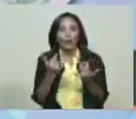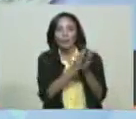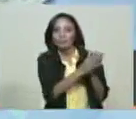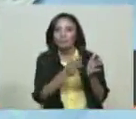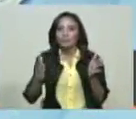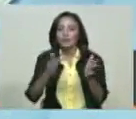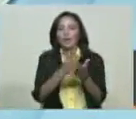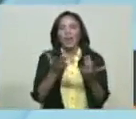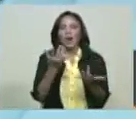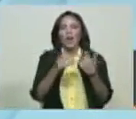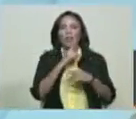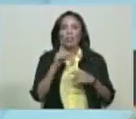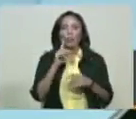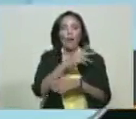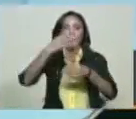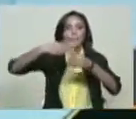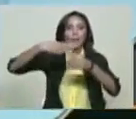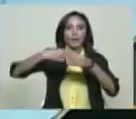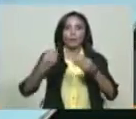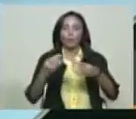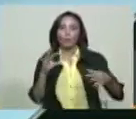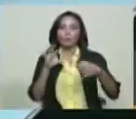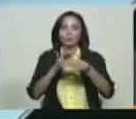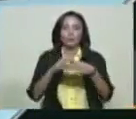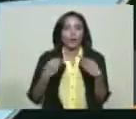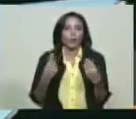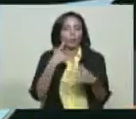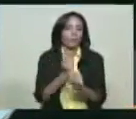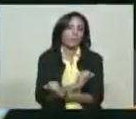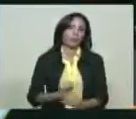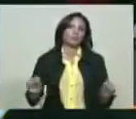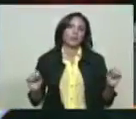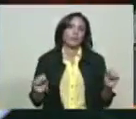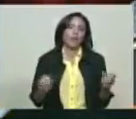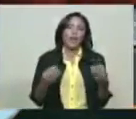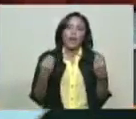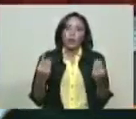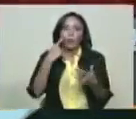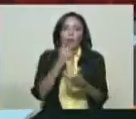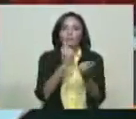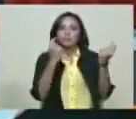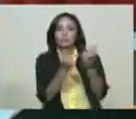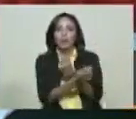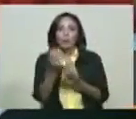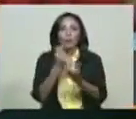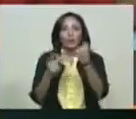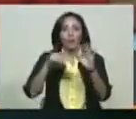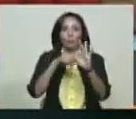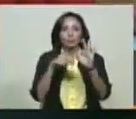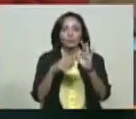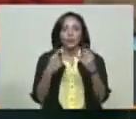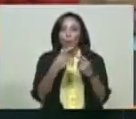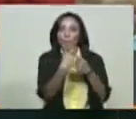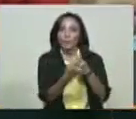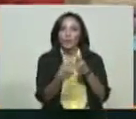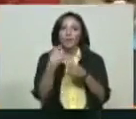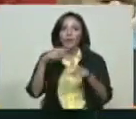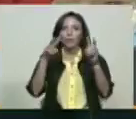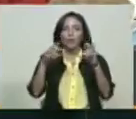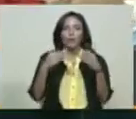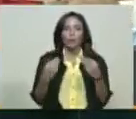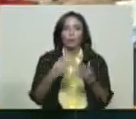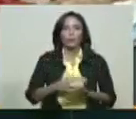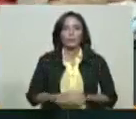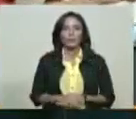cómo se llama al petró y cómo va a ser el tema de la reconversión monetaria y cómo va a ser el tema de la